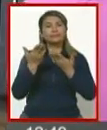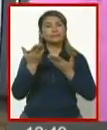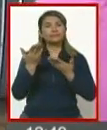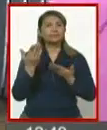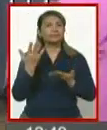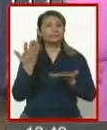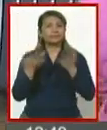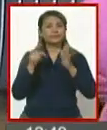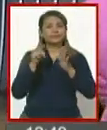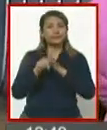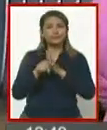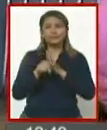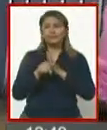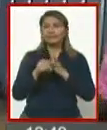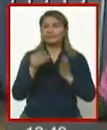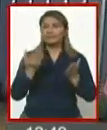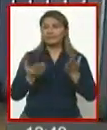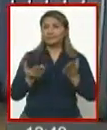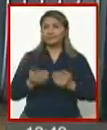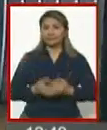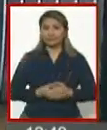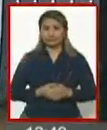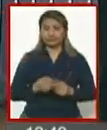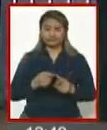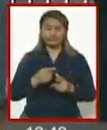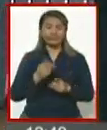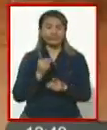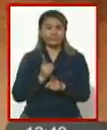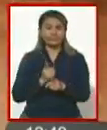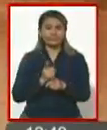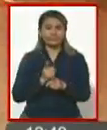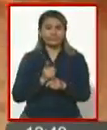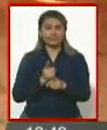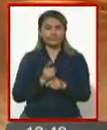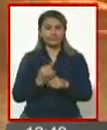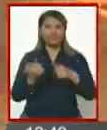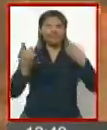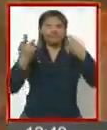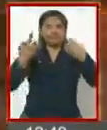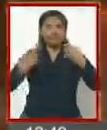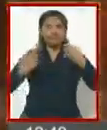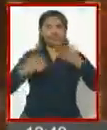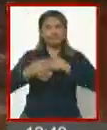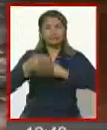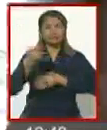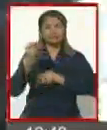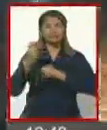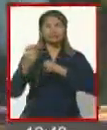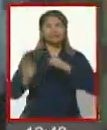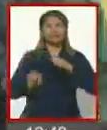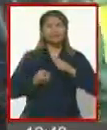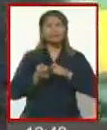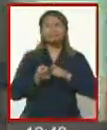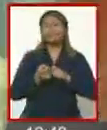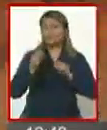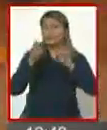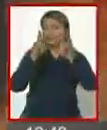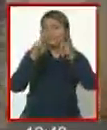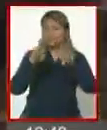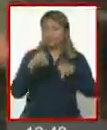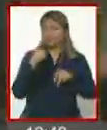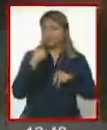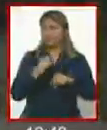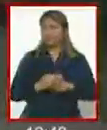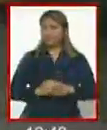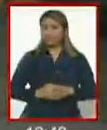de que lo victime, de que lo maten, y eso es justamente es una venganza de estos señores que han